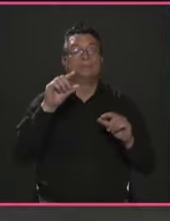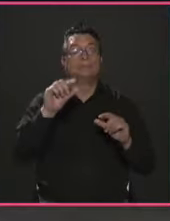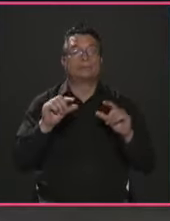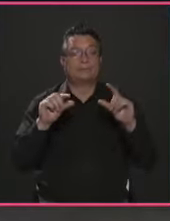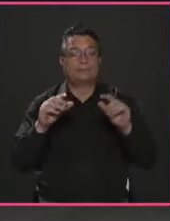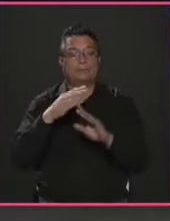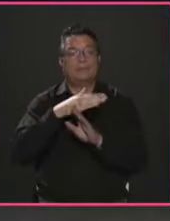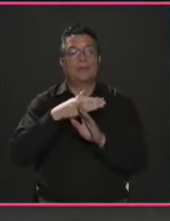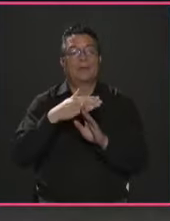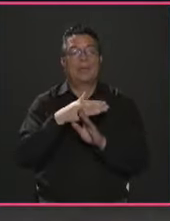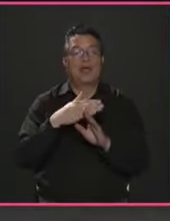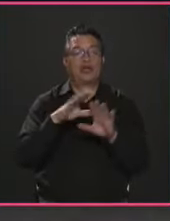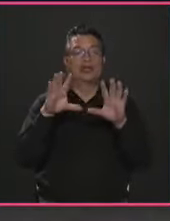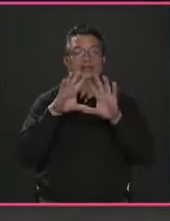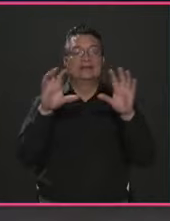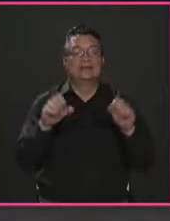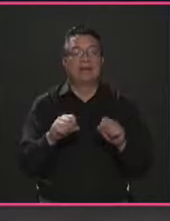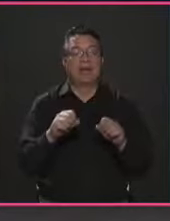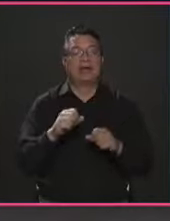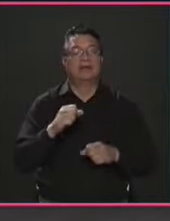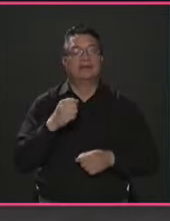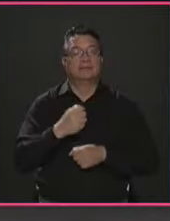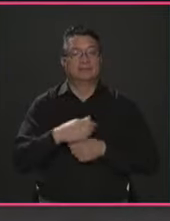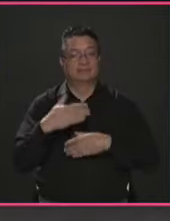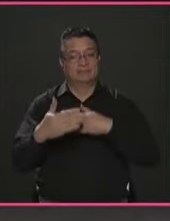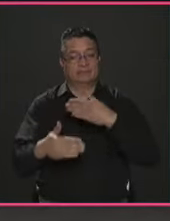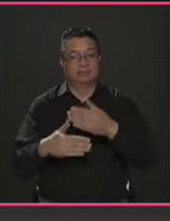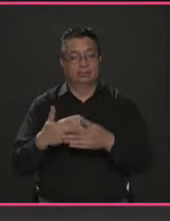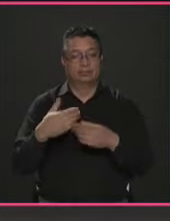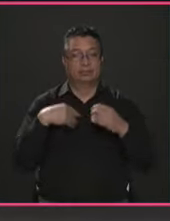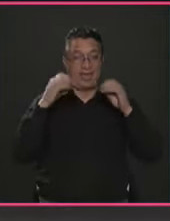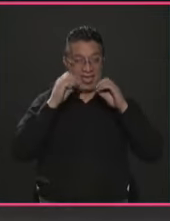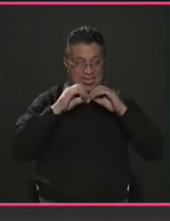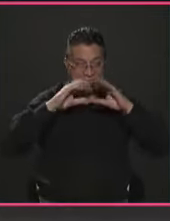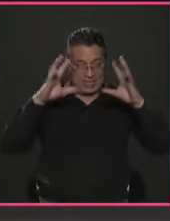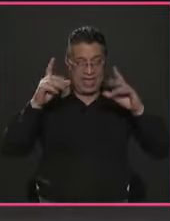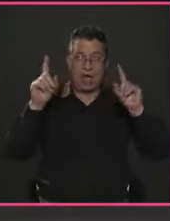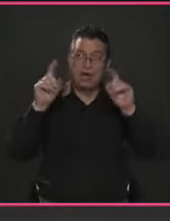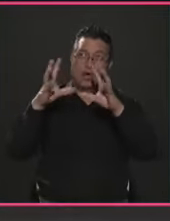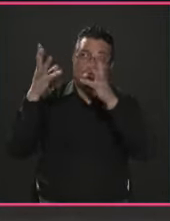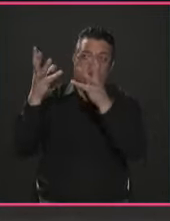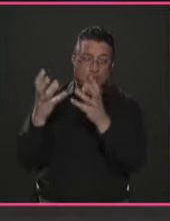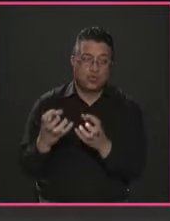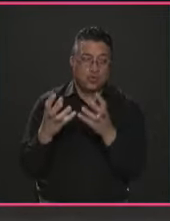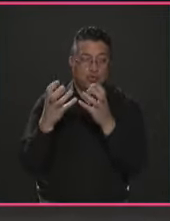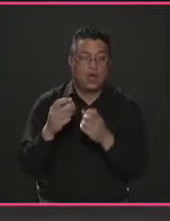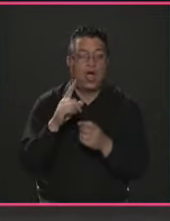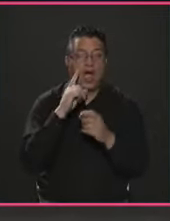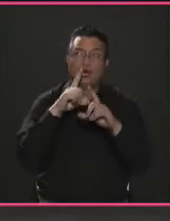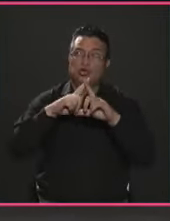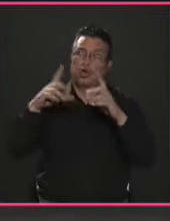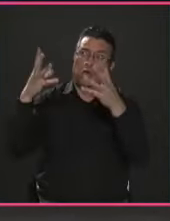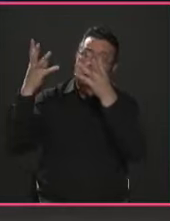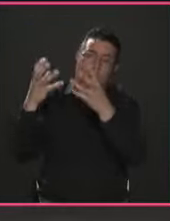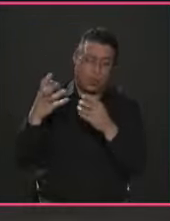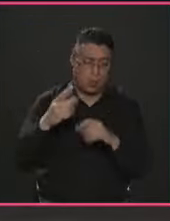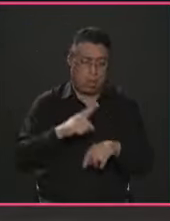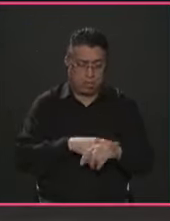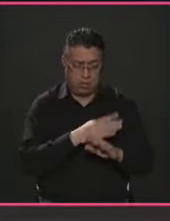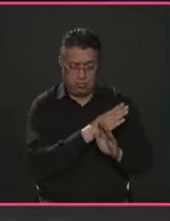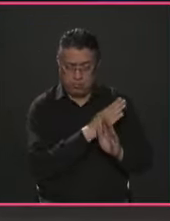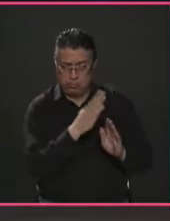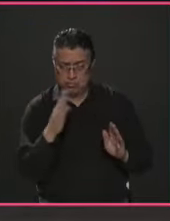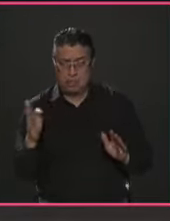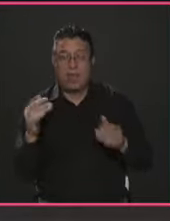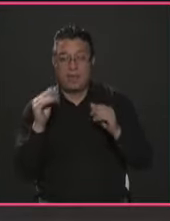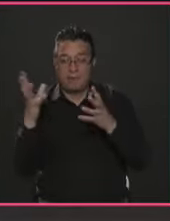o los medianos sistemas de generación para producir energía en el día y hay demasiado energía solar en el día entonces hay que